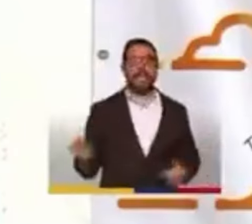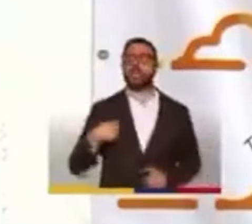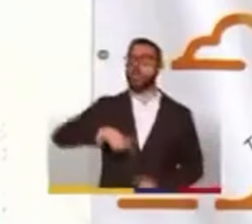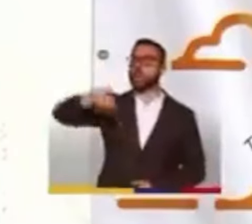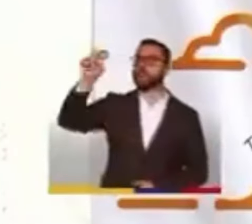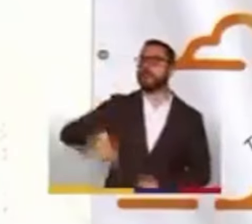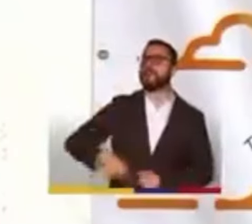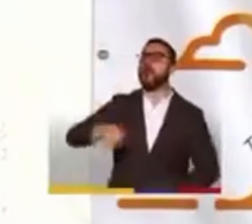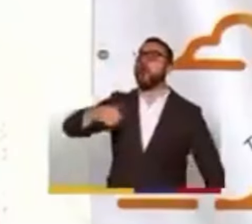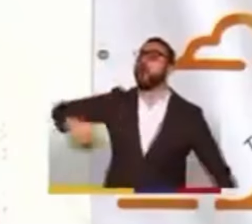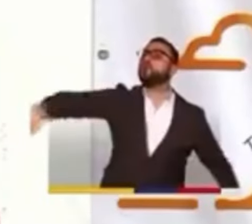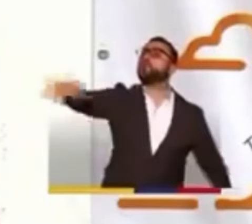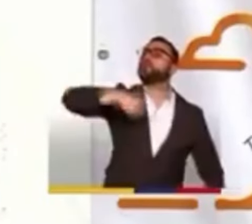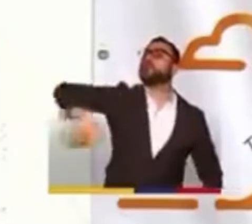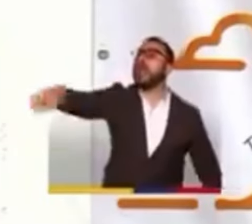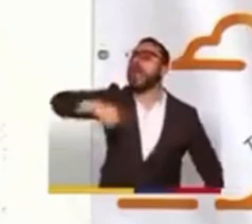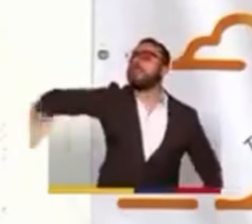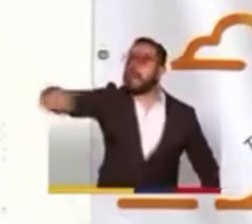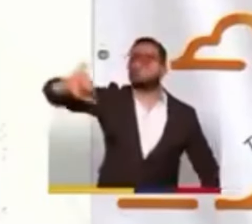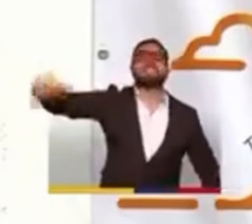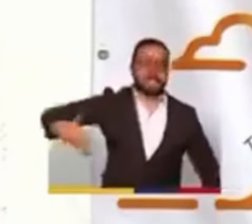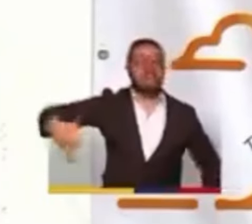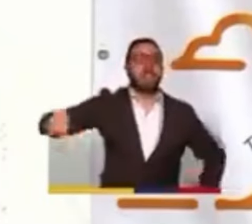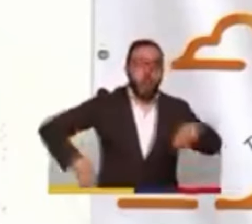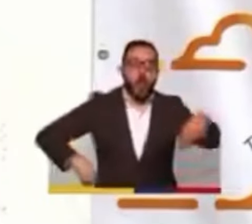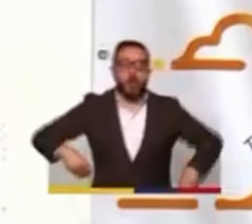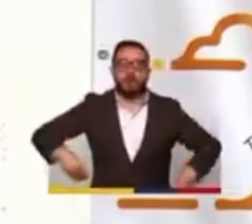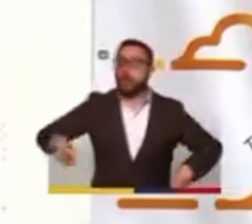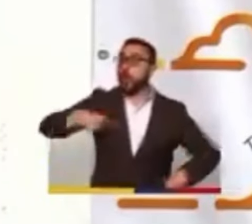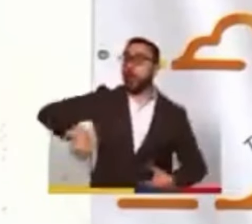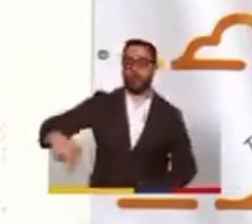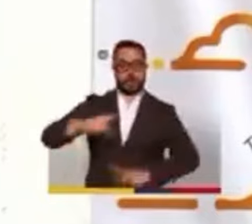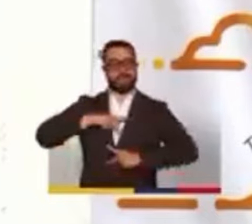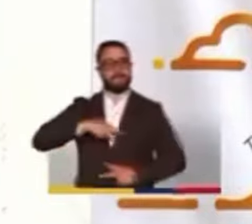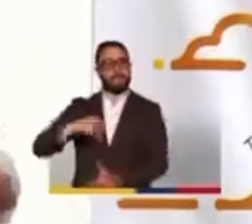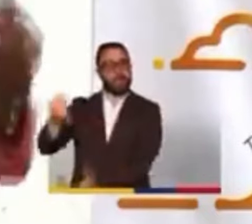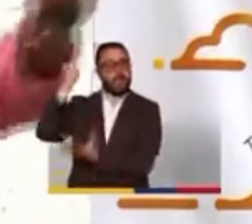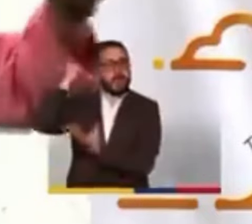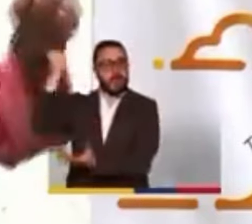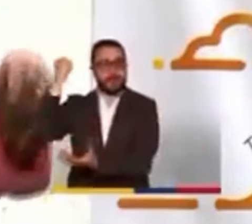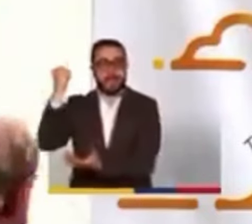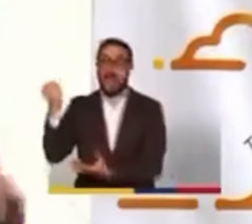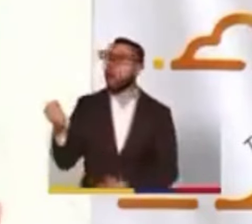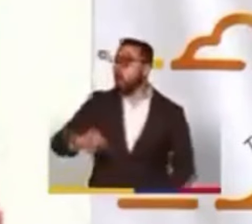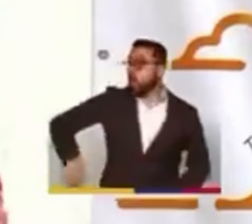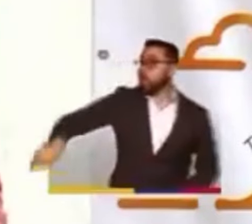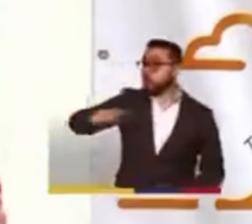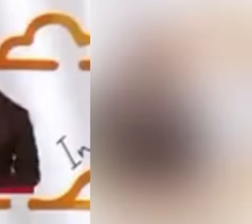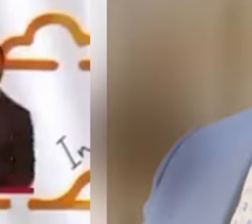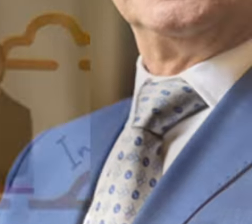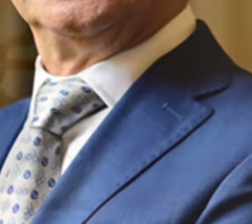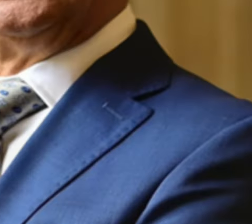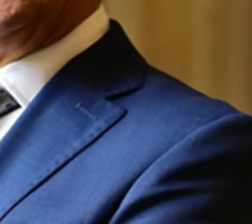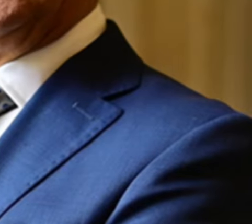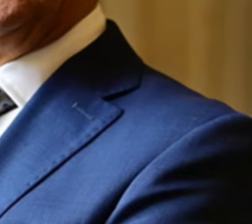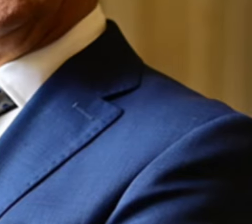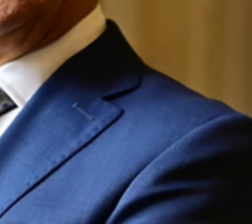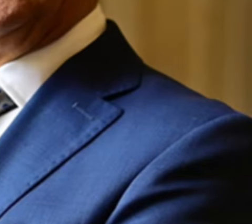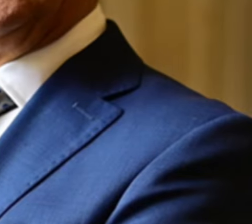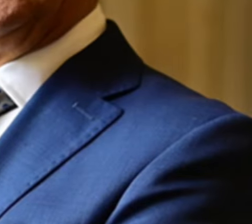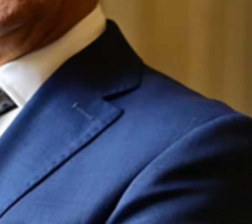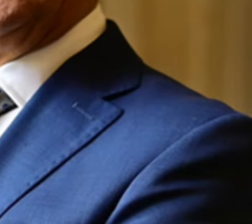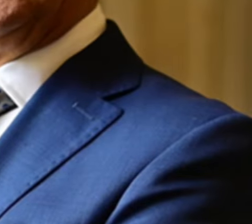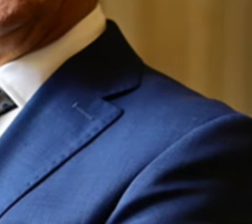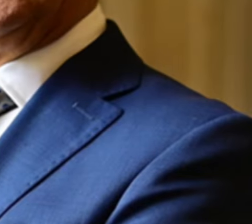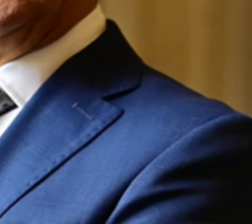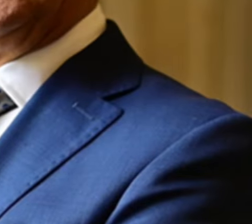los corruptos son ustedes, los dueños del capital, que recibieron esa deuda y ahora se atreven a